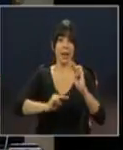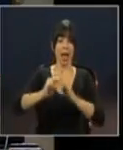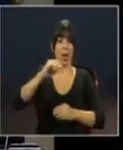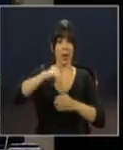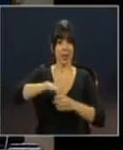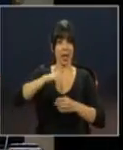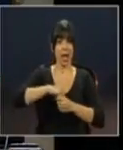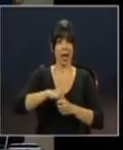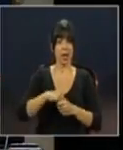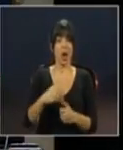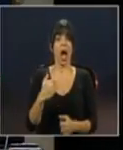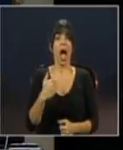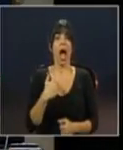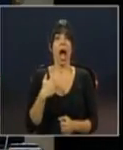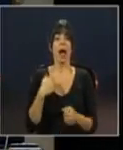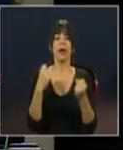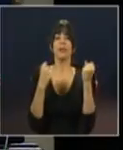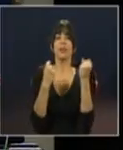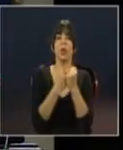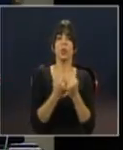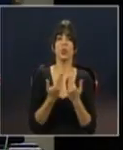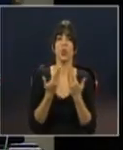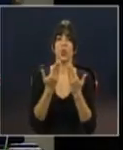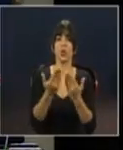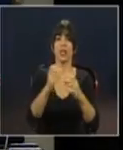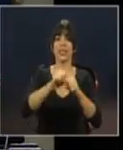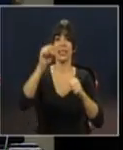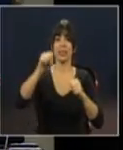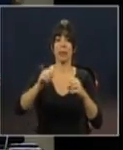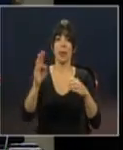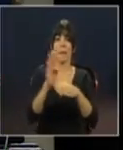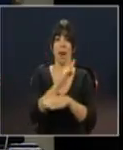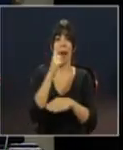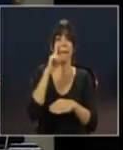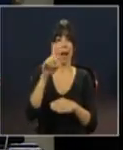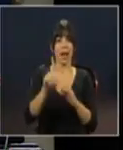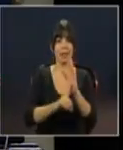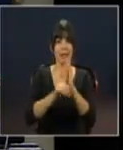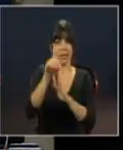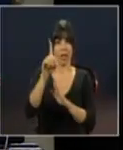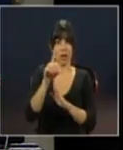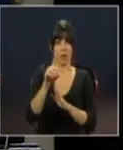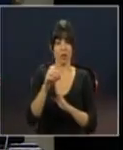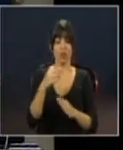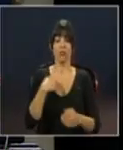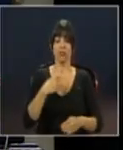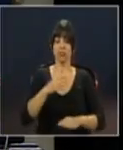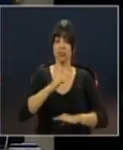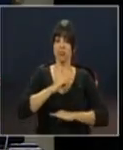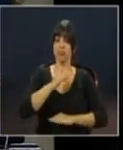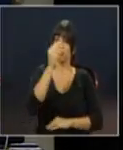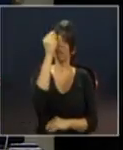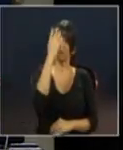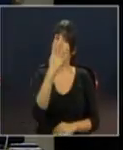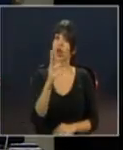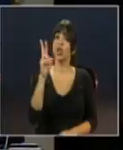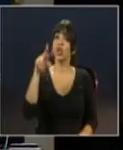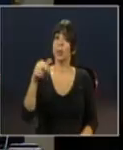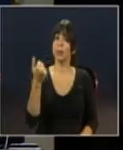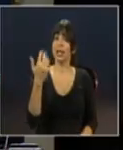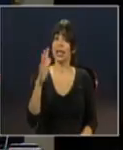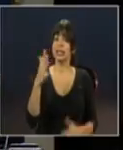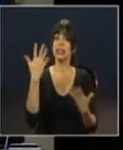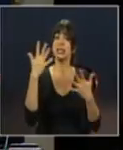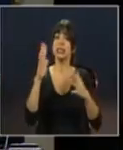interno se encuentra el impulso otorgado al sistema de banca para el desarrollo. Con satisfacción, les informo que en el 2015